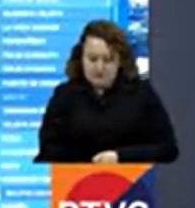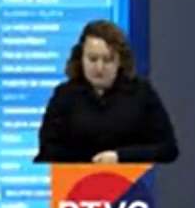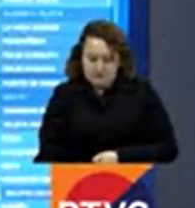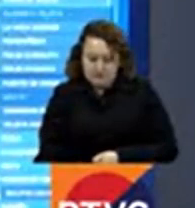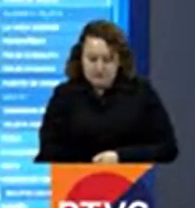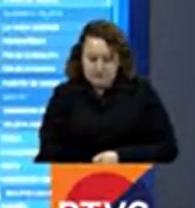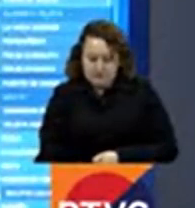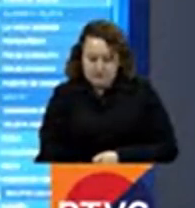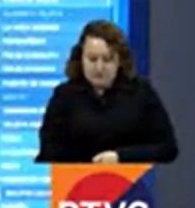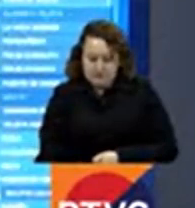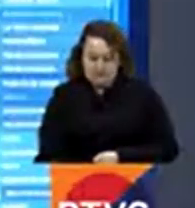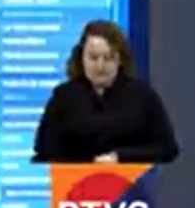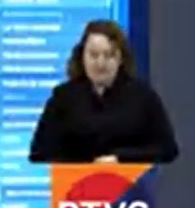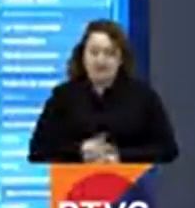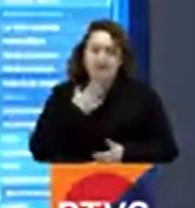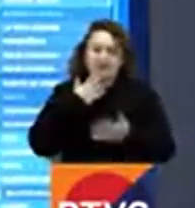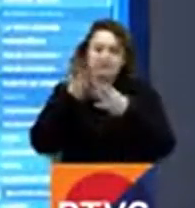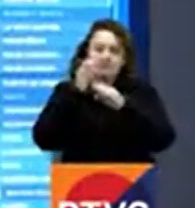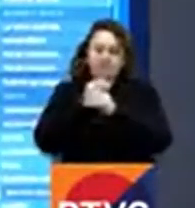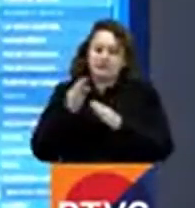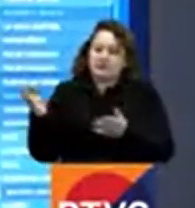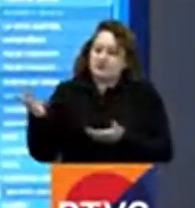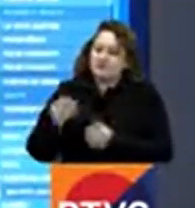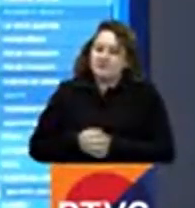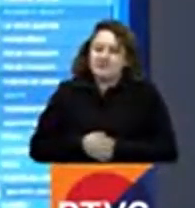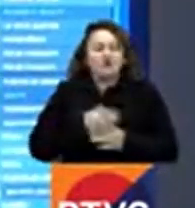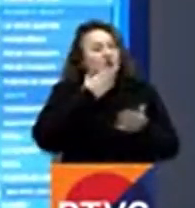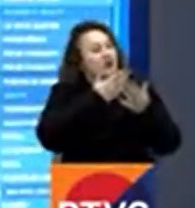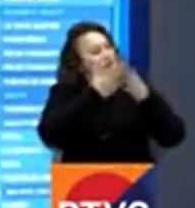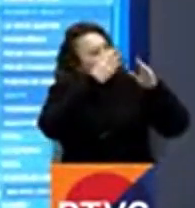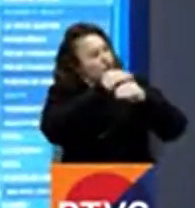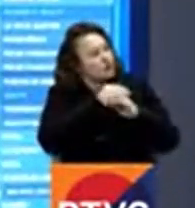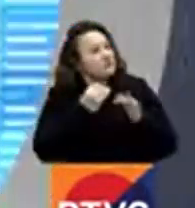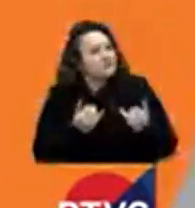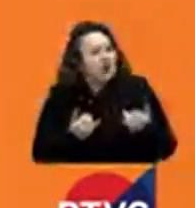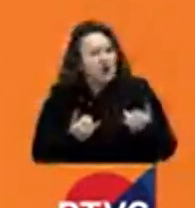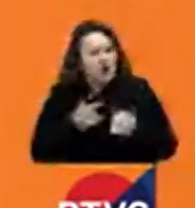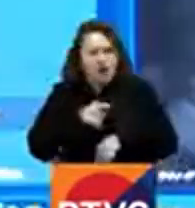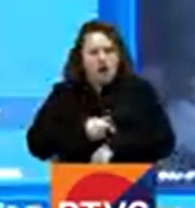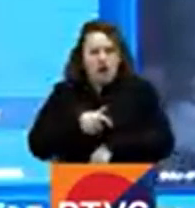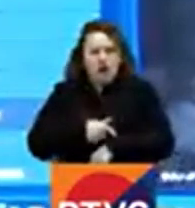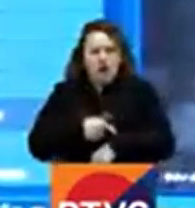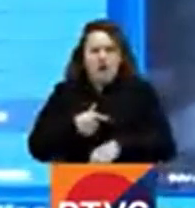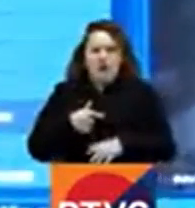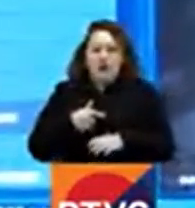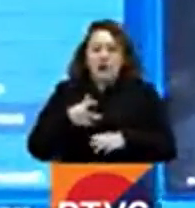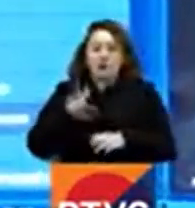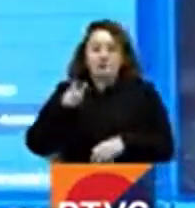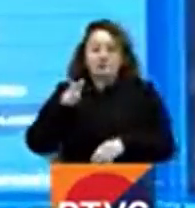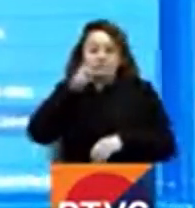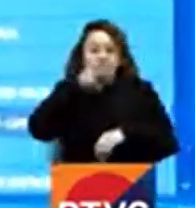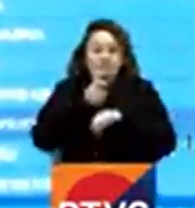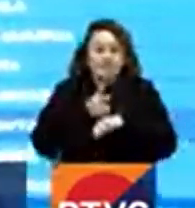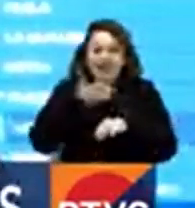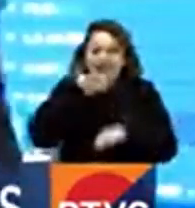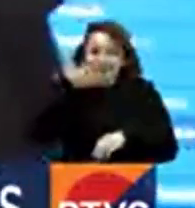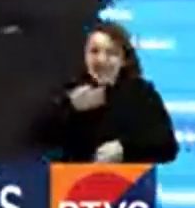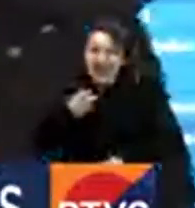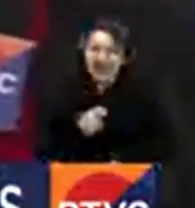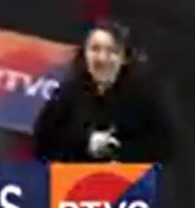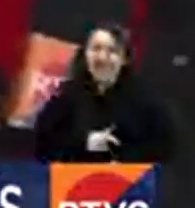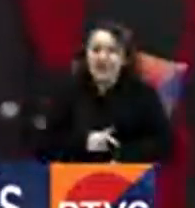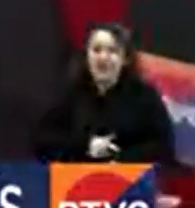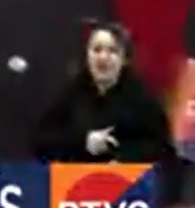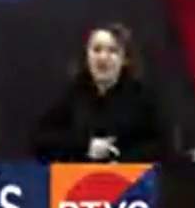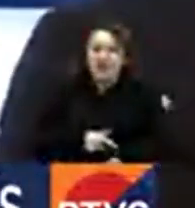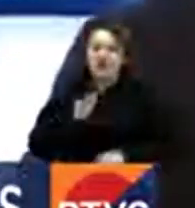¿Qué tal? Muy buenas noches. Pues mire, a esta hora hay un monitoreo en tiempo real del estado